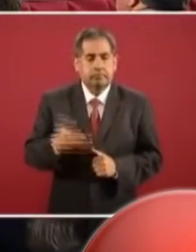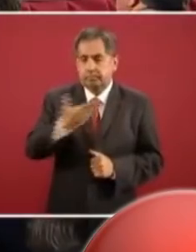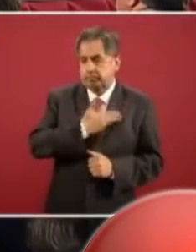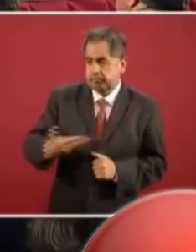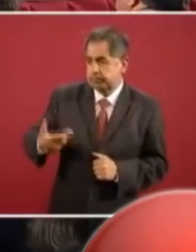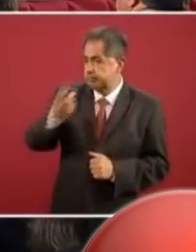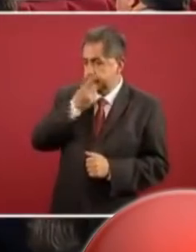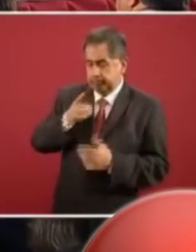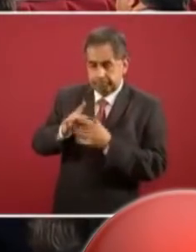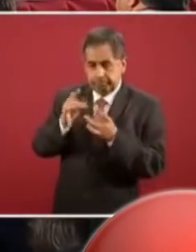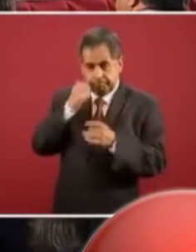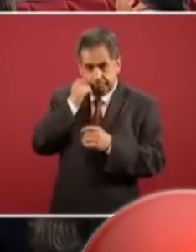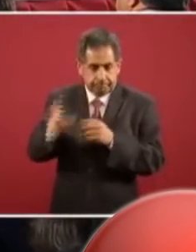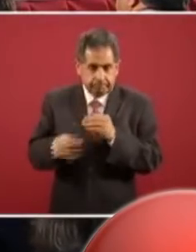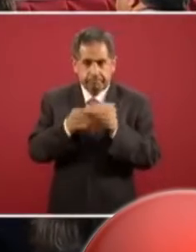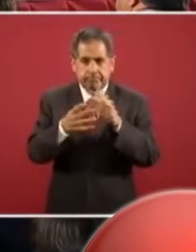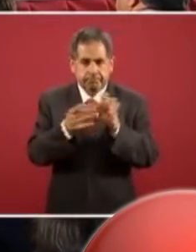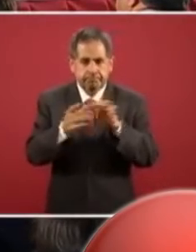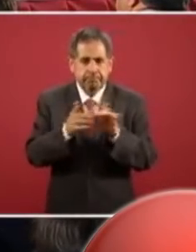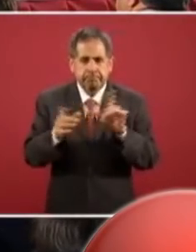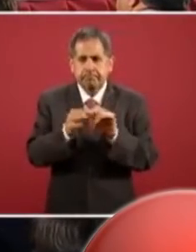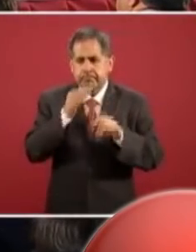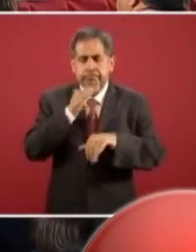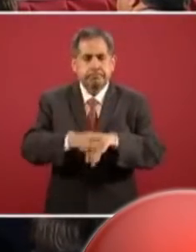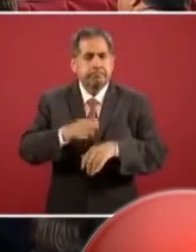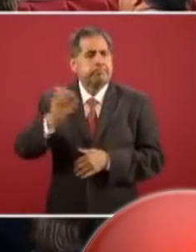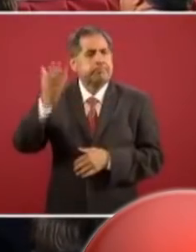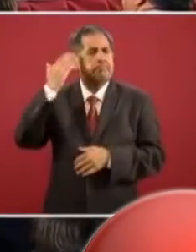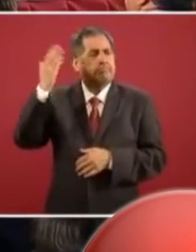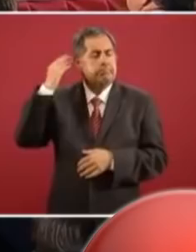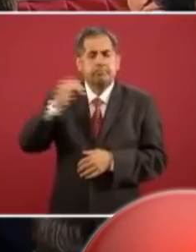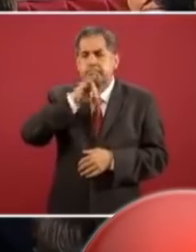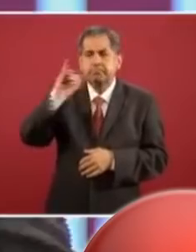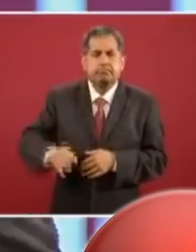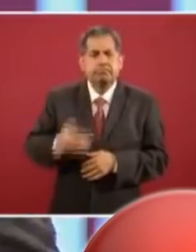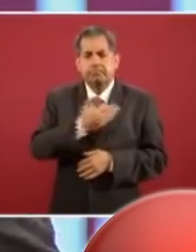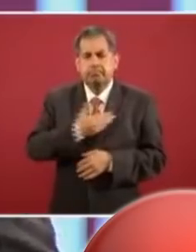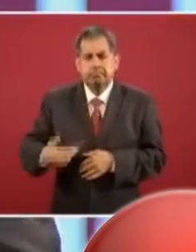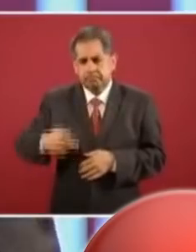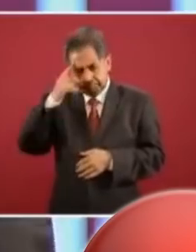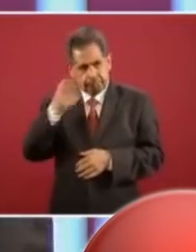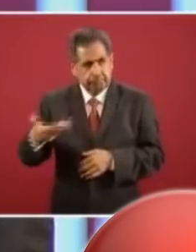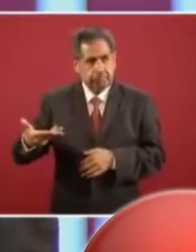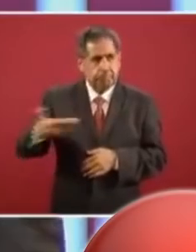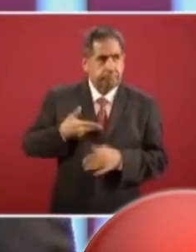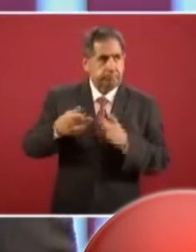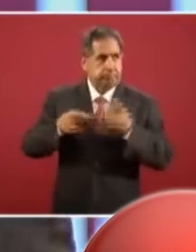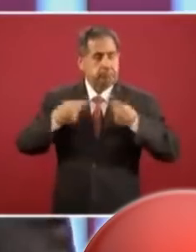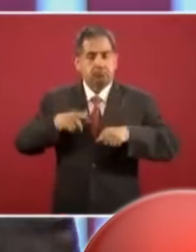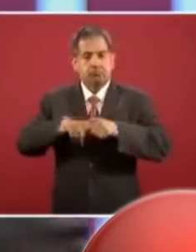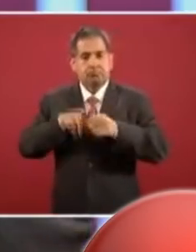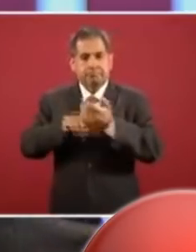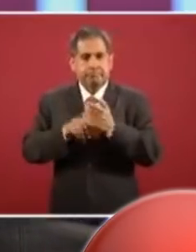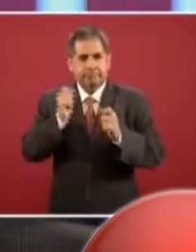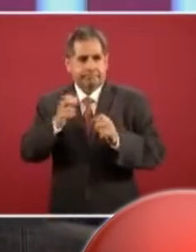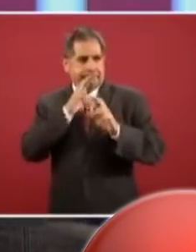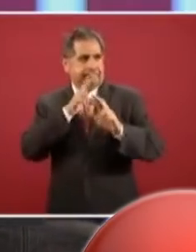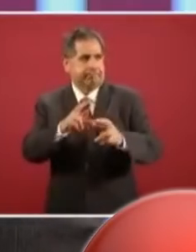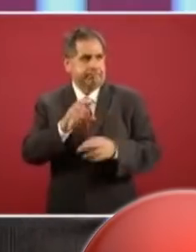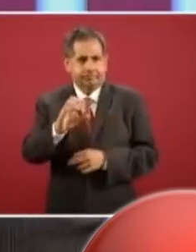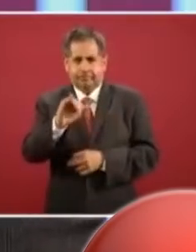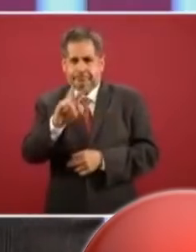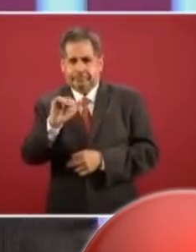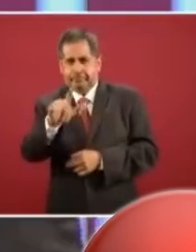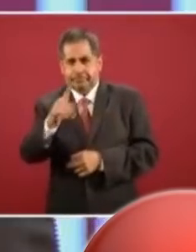presidente refería, yo quisiera comentar que nunca antes un presidente de México había solicitado de manera personal un reporte de protección civil